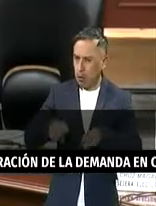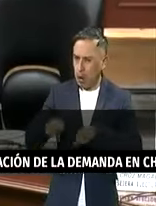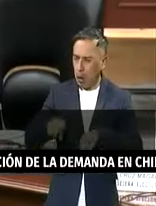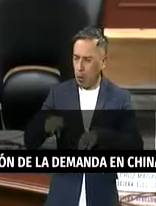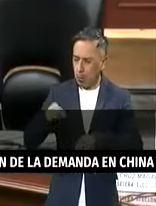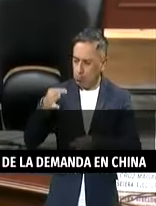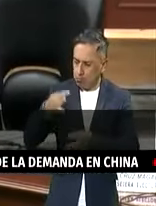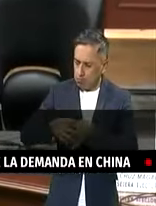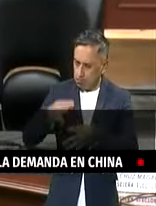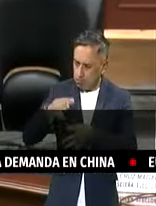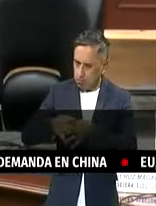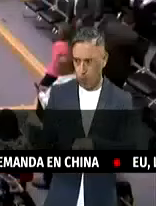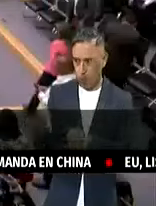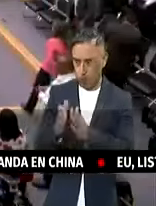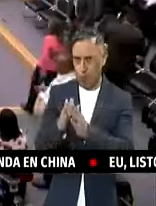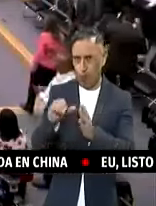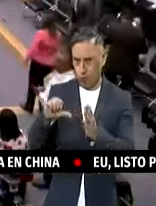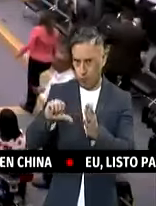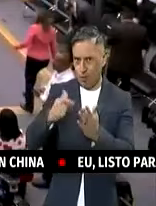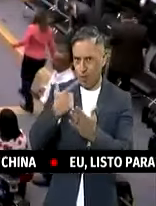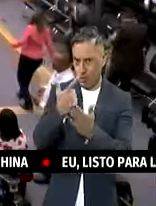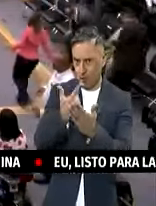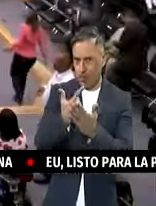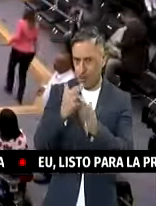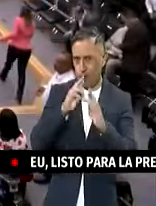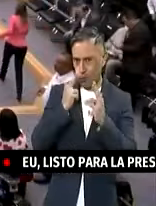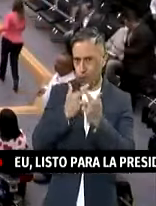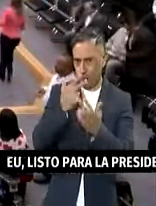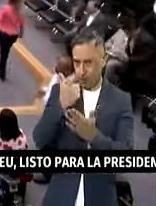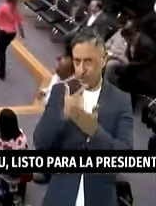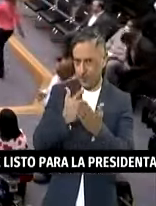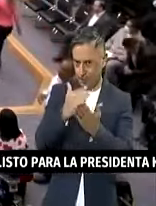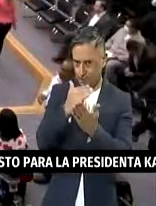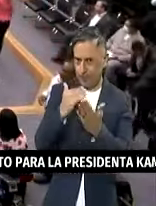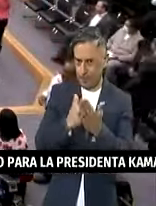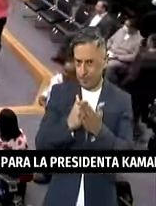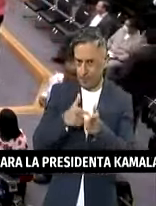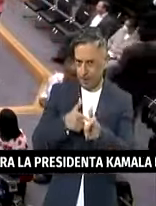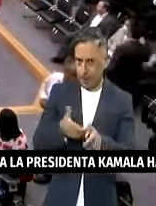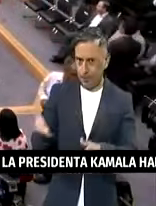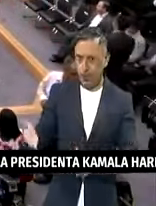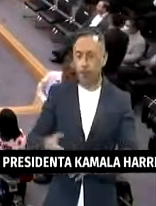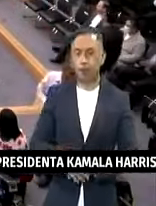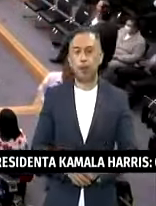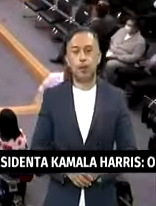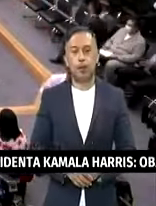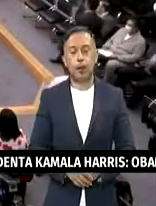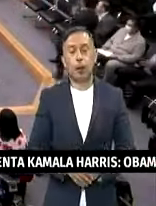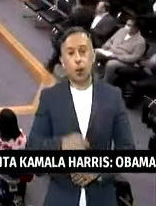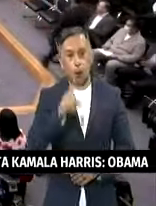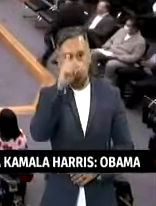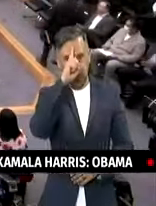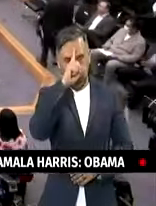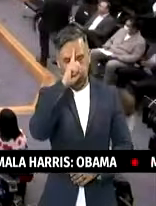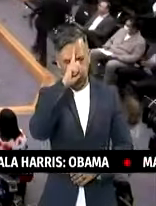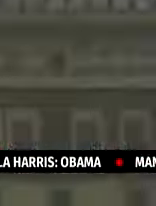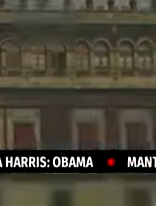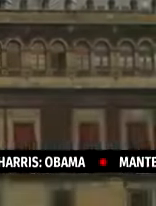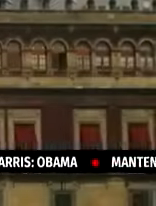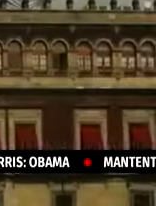días. Buenos días, muchas gracias a ustedes. Gracias, consejero.